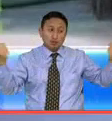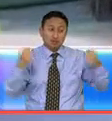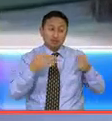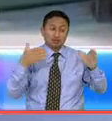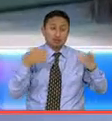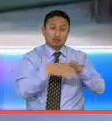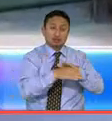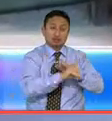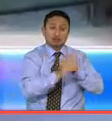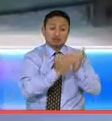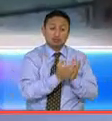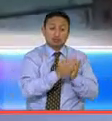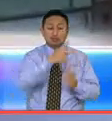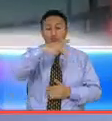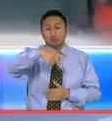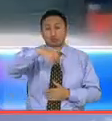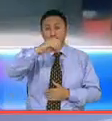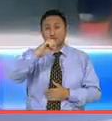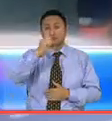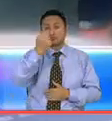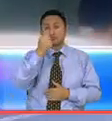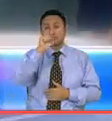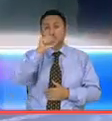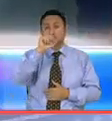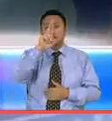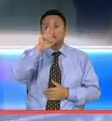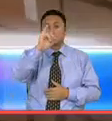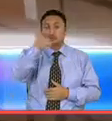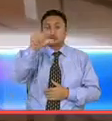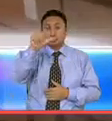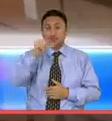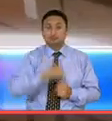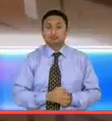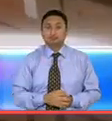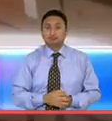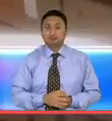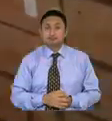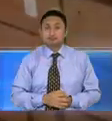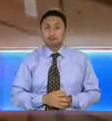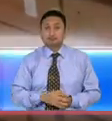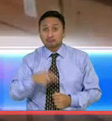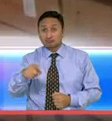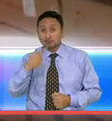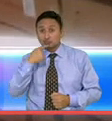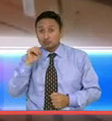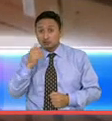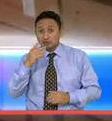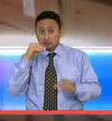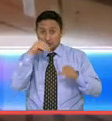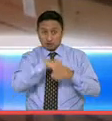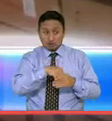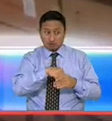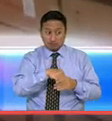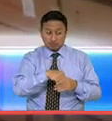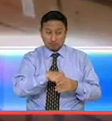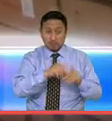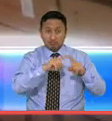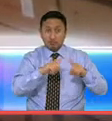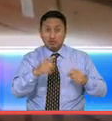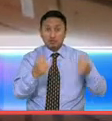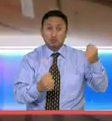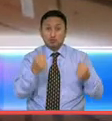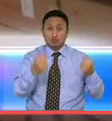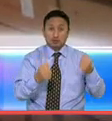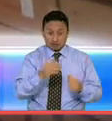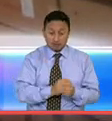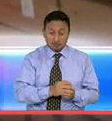de la terminal portuaria de Aguas Profundas en Pozorja. Había declarado que contenía varios accesorios de vehículos, pero